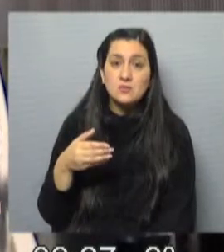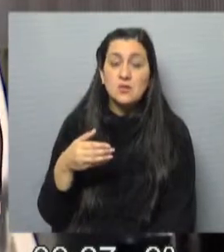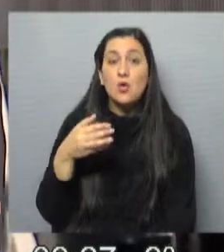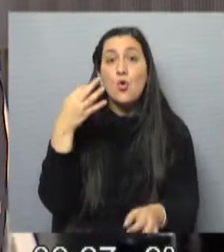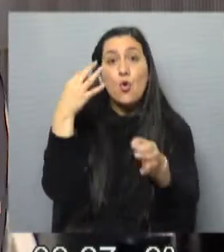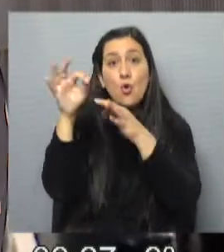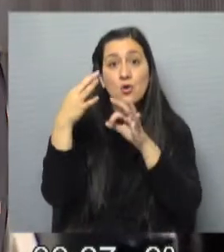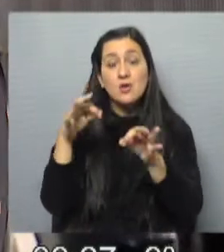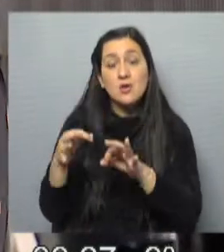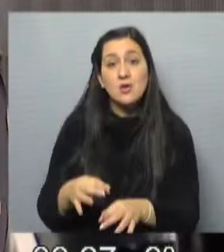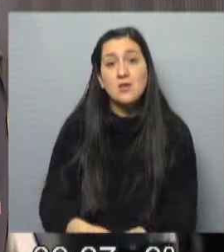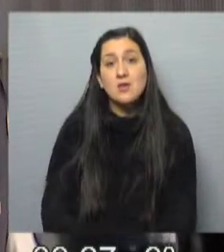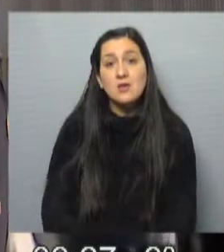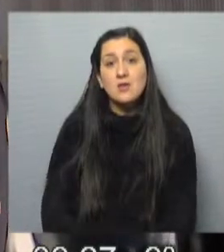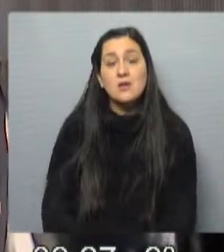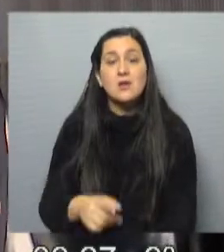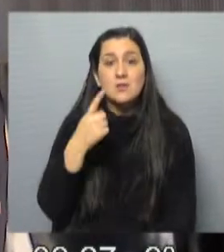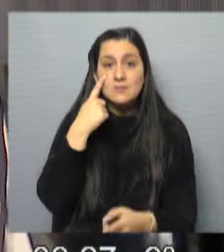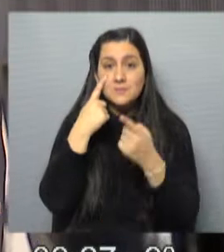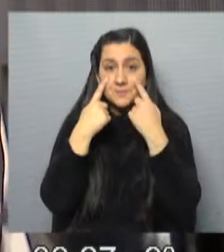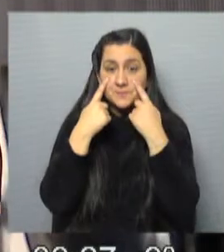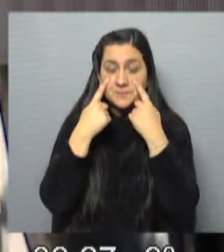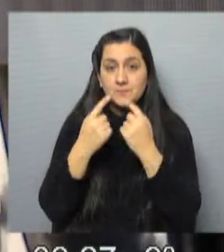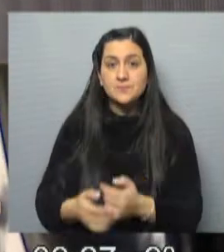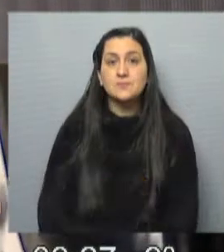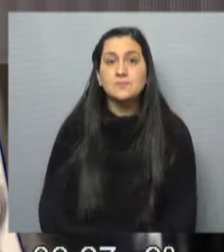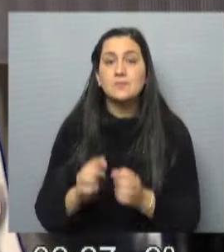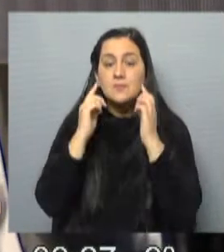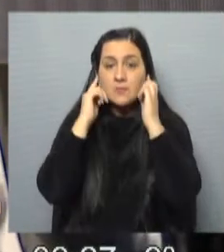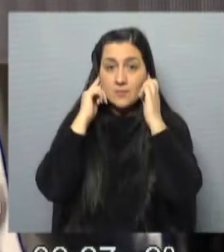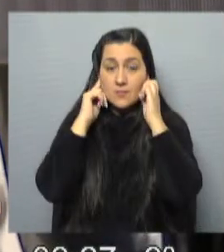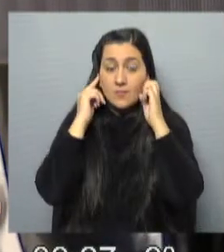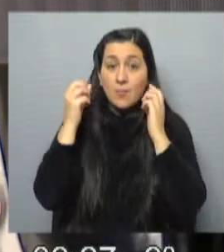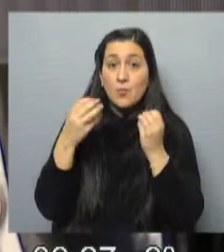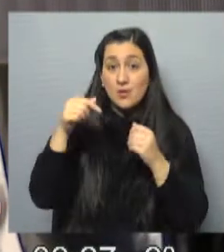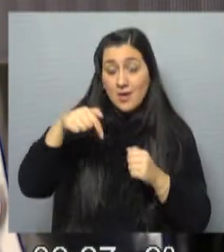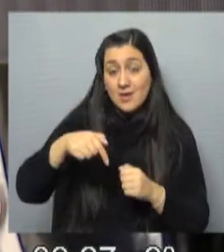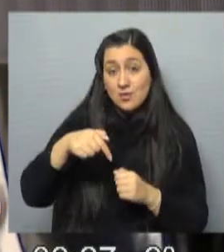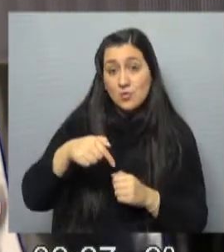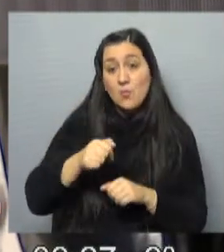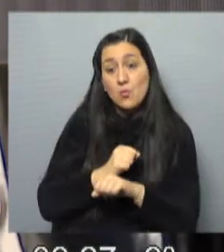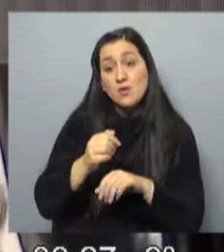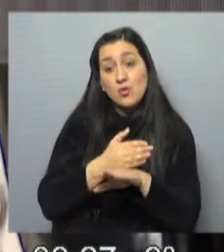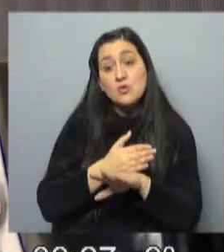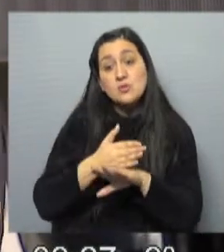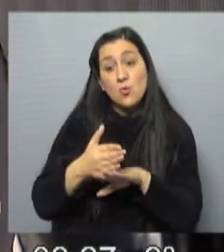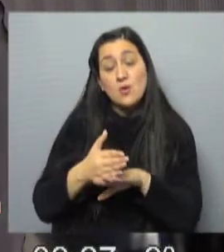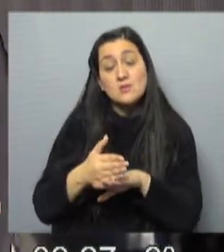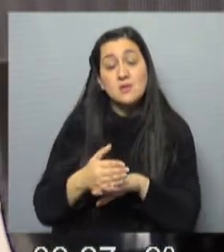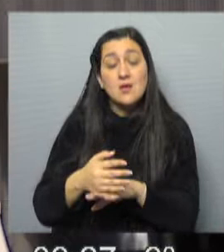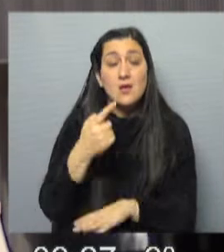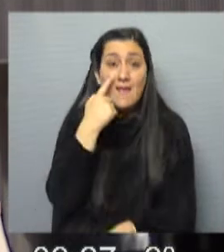corregir los vicios refractivos que pueda llegar a tener. ¿Por qué? Porque eso incide en el desarrollo visual final del niño.